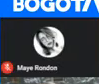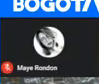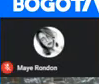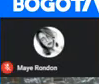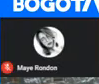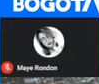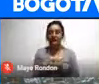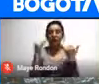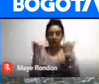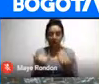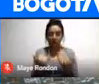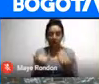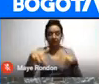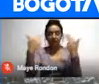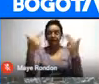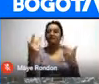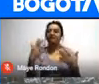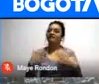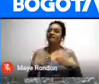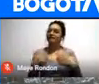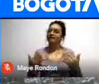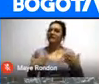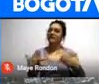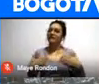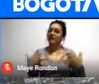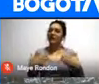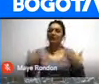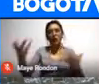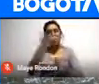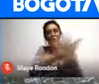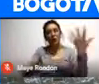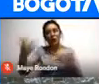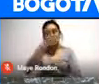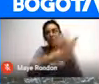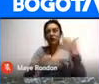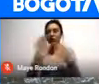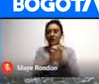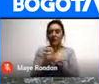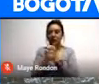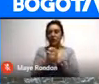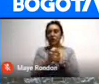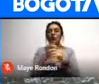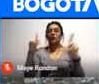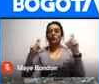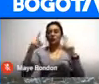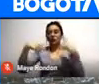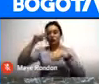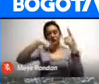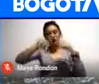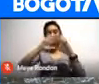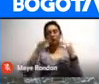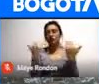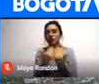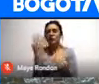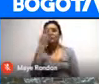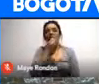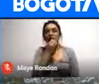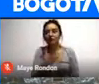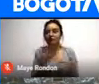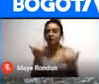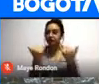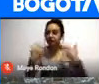de hoy Feliz de estar compartiendo con los chicos De Colegios Amigos del Turismo Pues esta cátedra tan bonita Y bueno, este